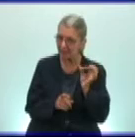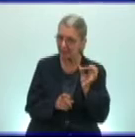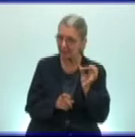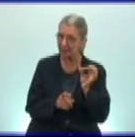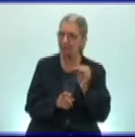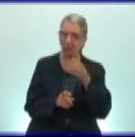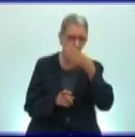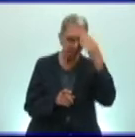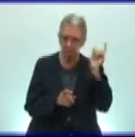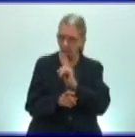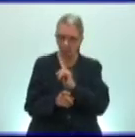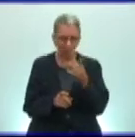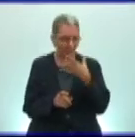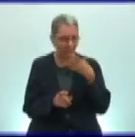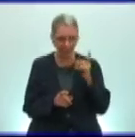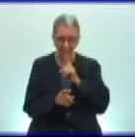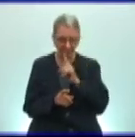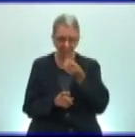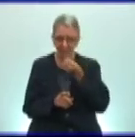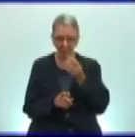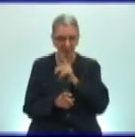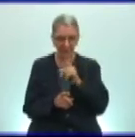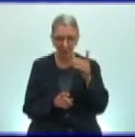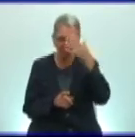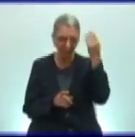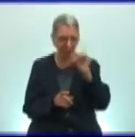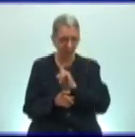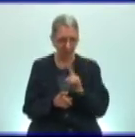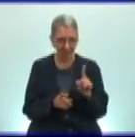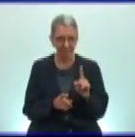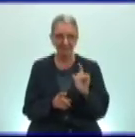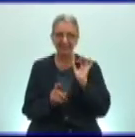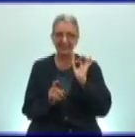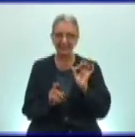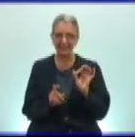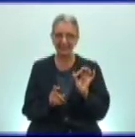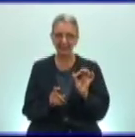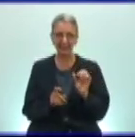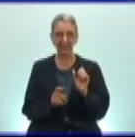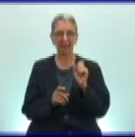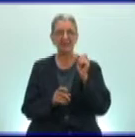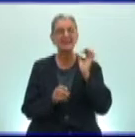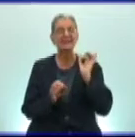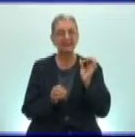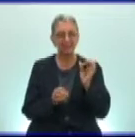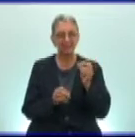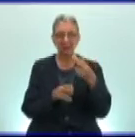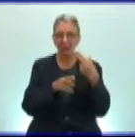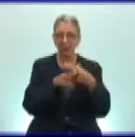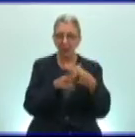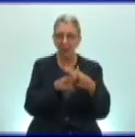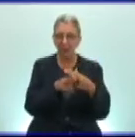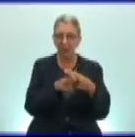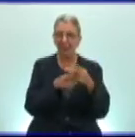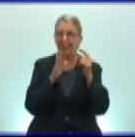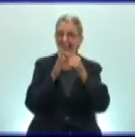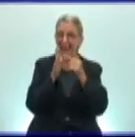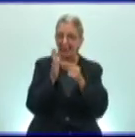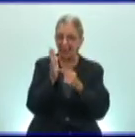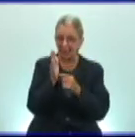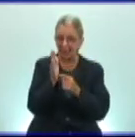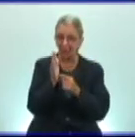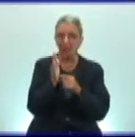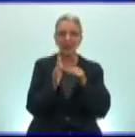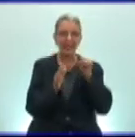su símbolo químico y coincide con la letra inicial del nombre de este elemento. Y siempre